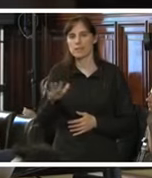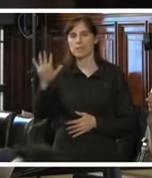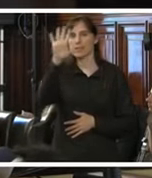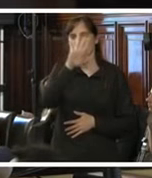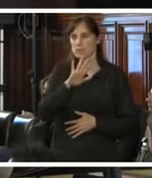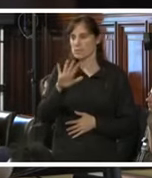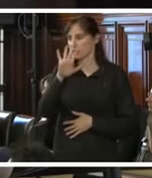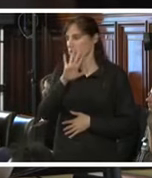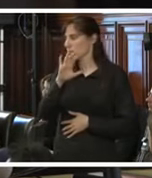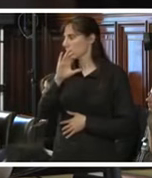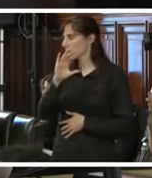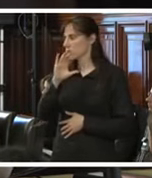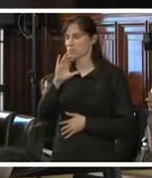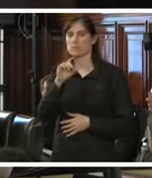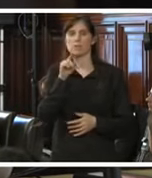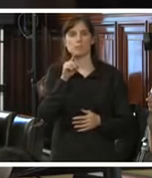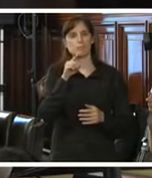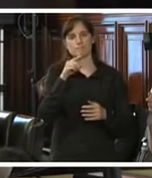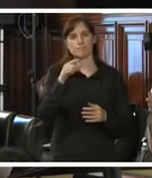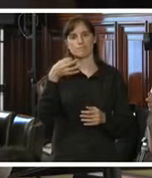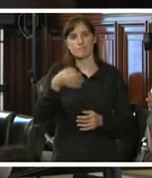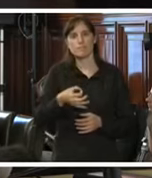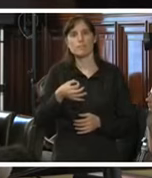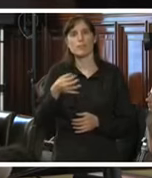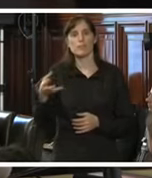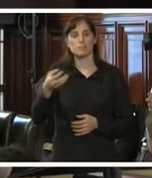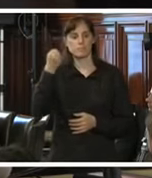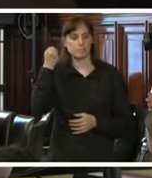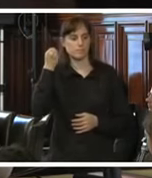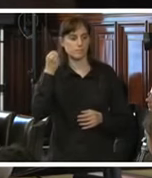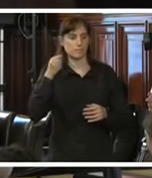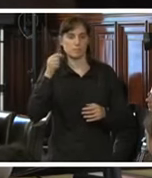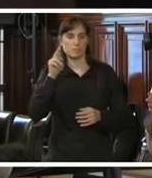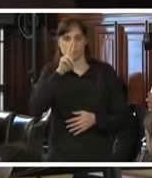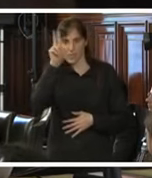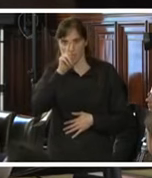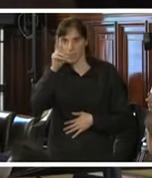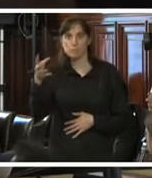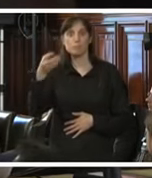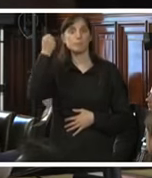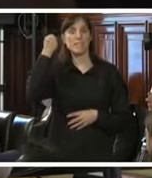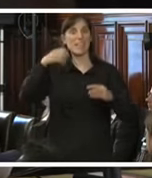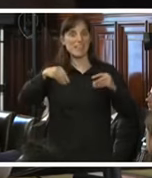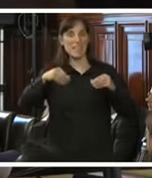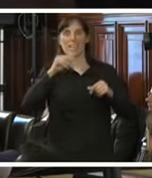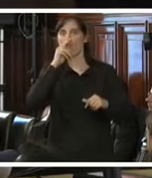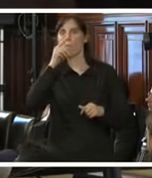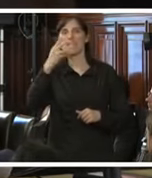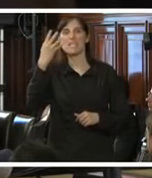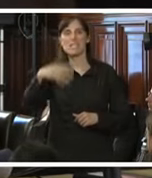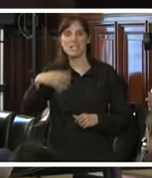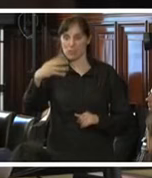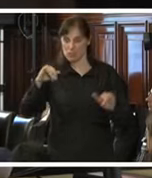Sawayamaxa recuperó sus tierras en el 2014 gracias a una ley de expropiación, pero sin embargo, a 3 años de